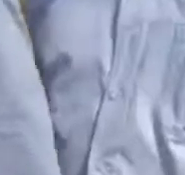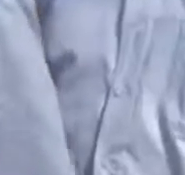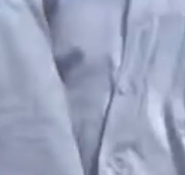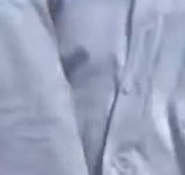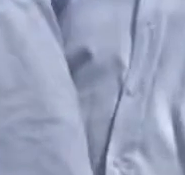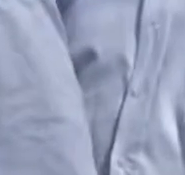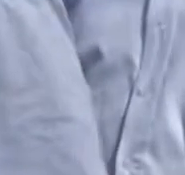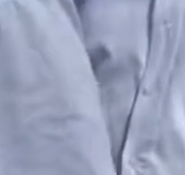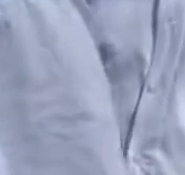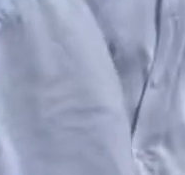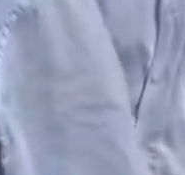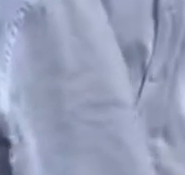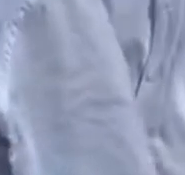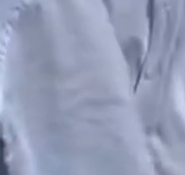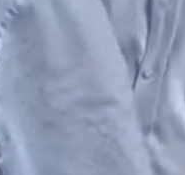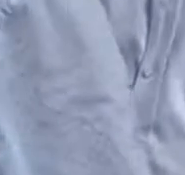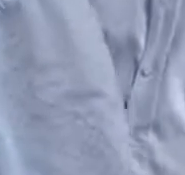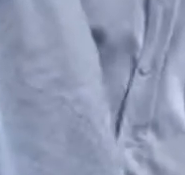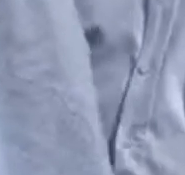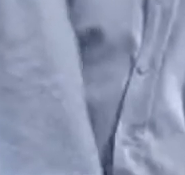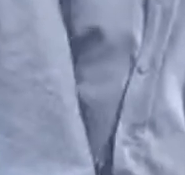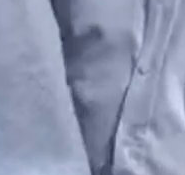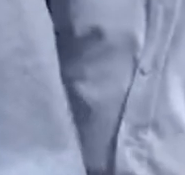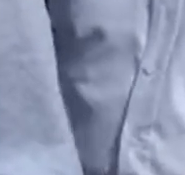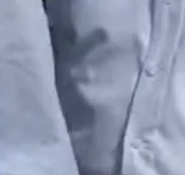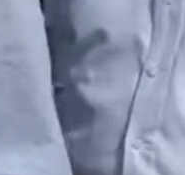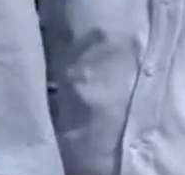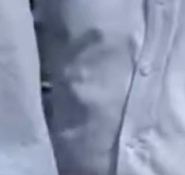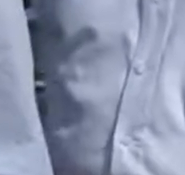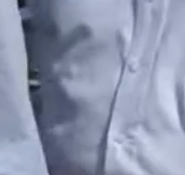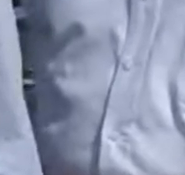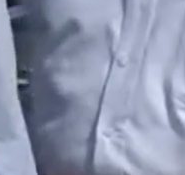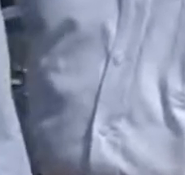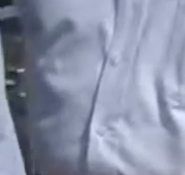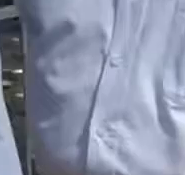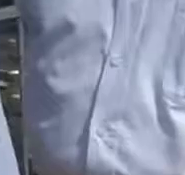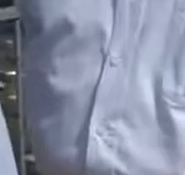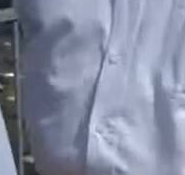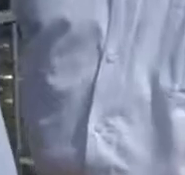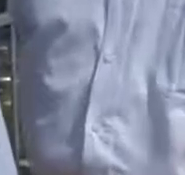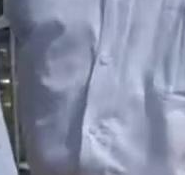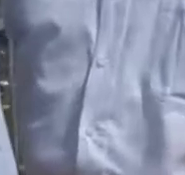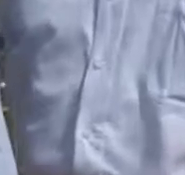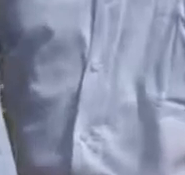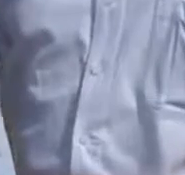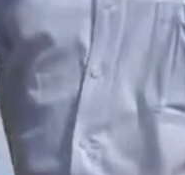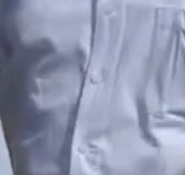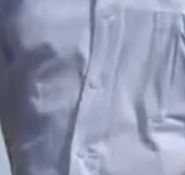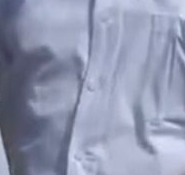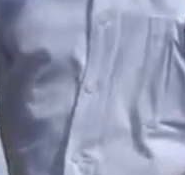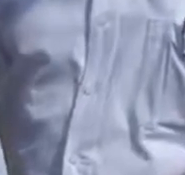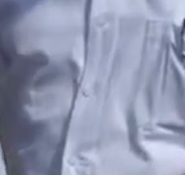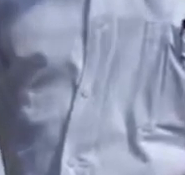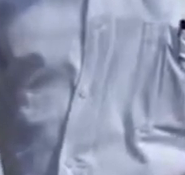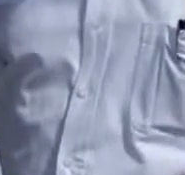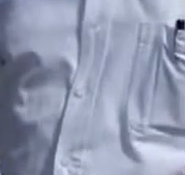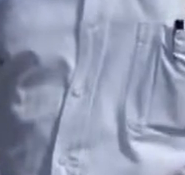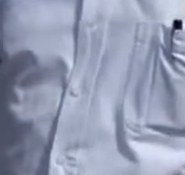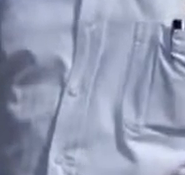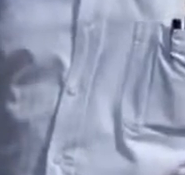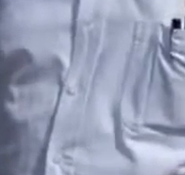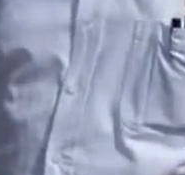puentes más, pero acabamos de comprometernos a terminar el camino. Es una